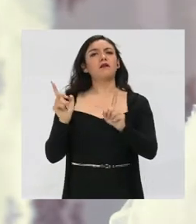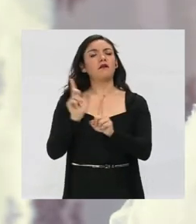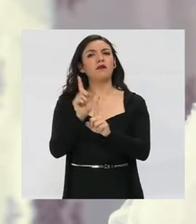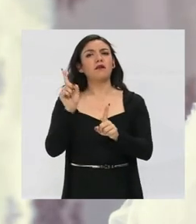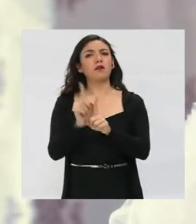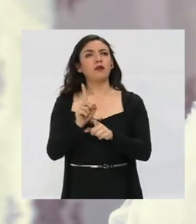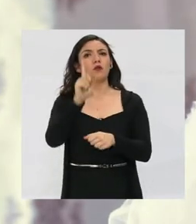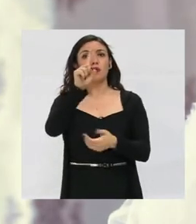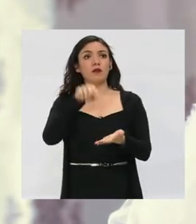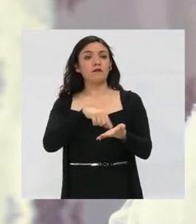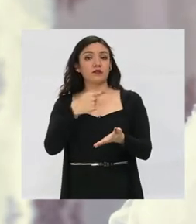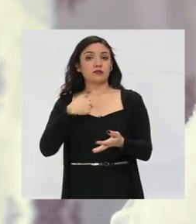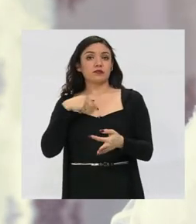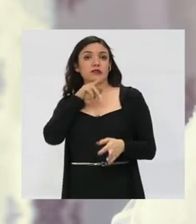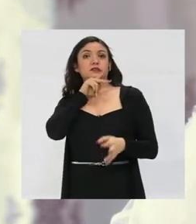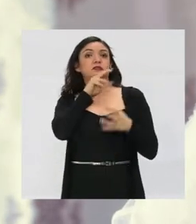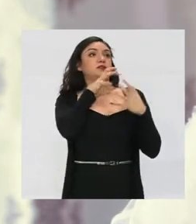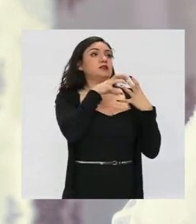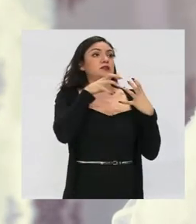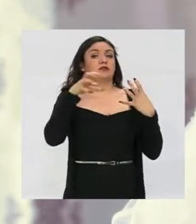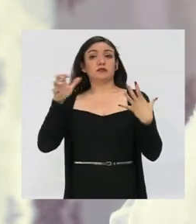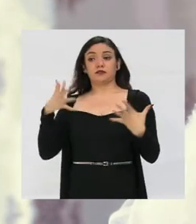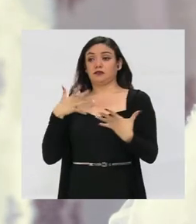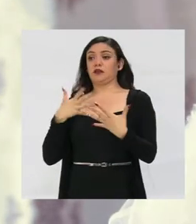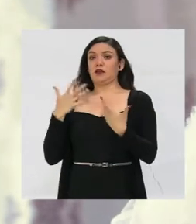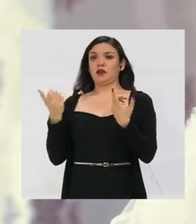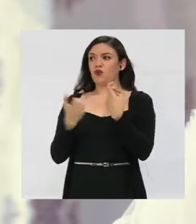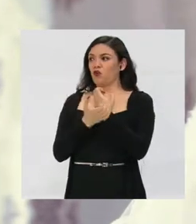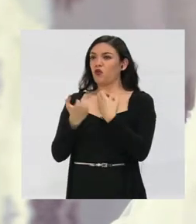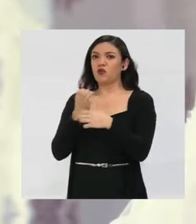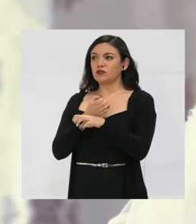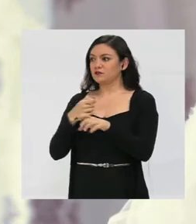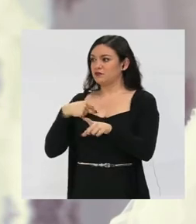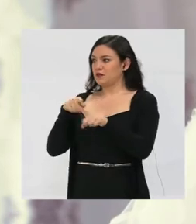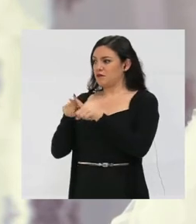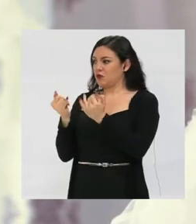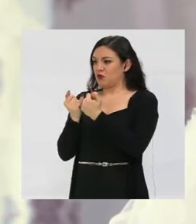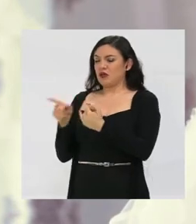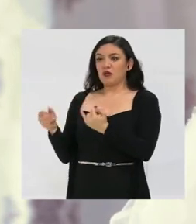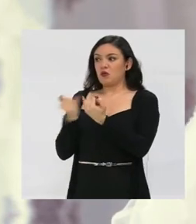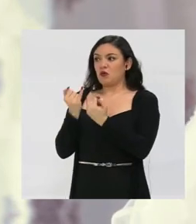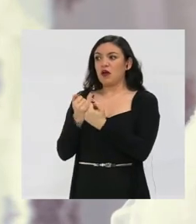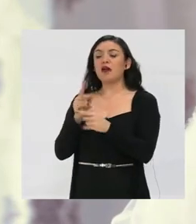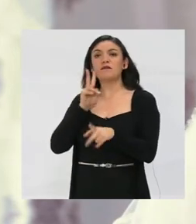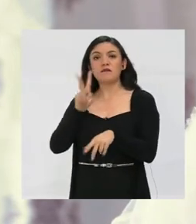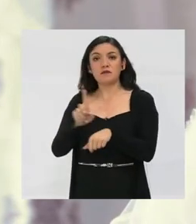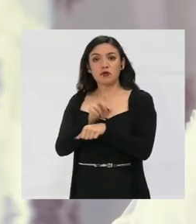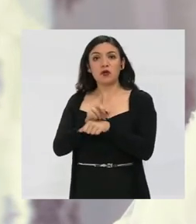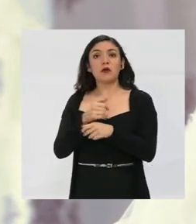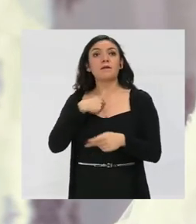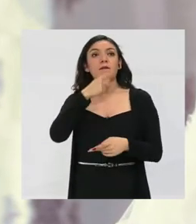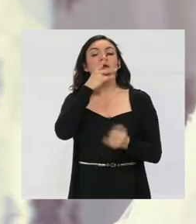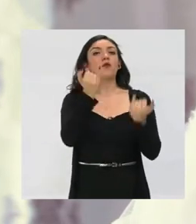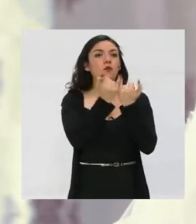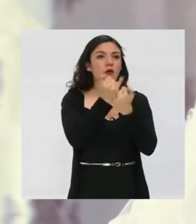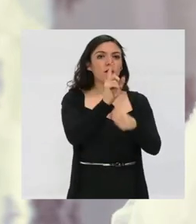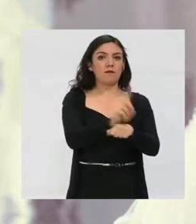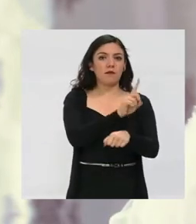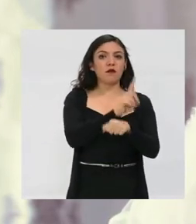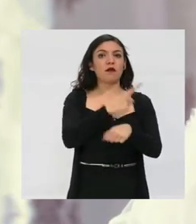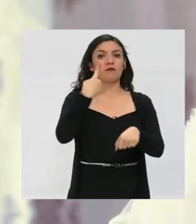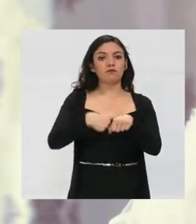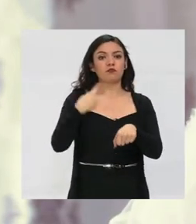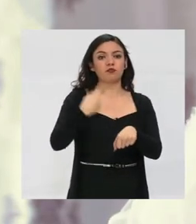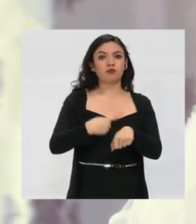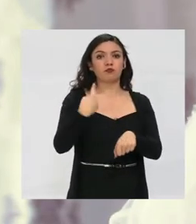ir. Entonces ya en una desesperación de todas las cosas que hacía mi hermano. Y mi papá empezó a